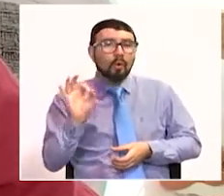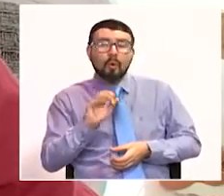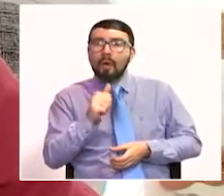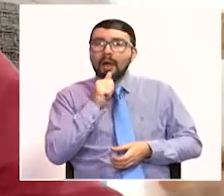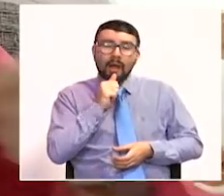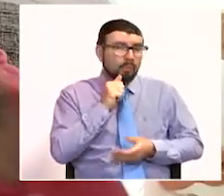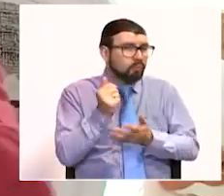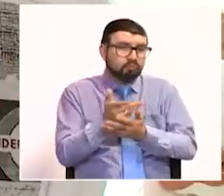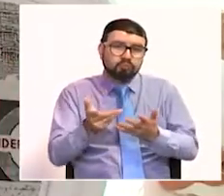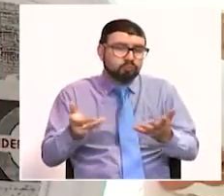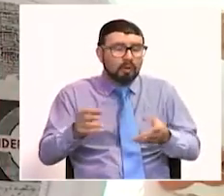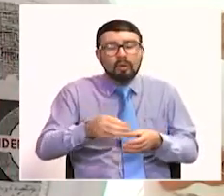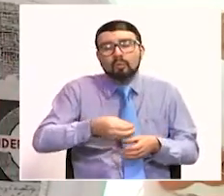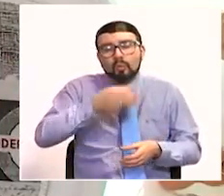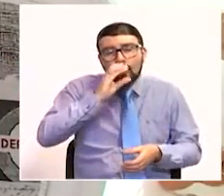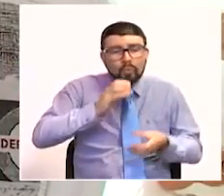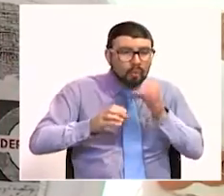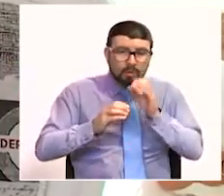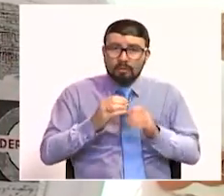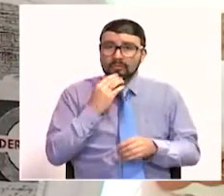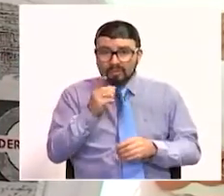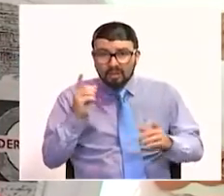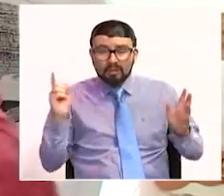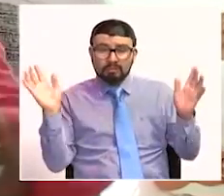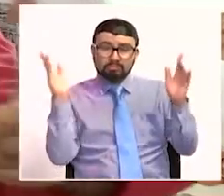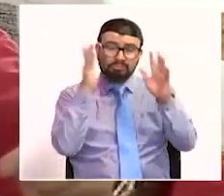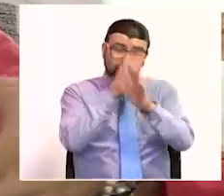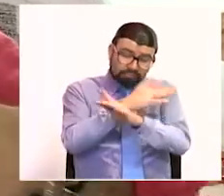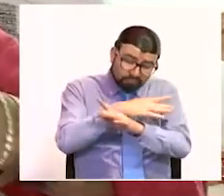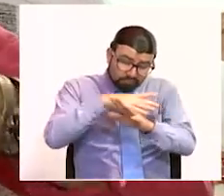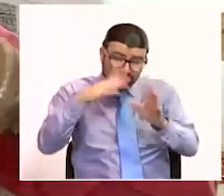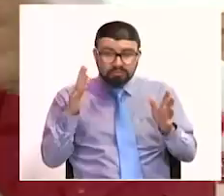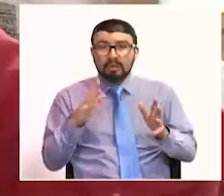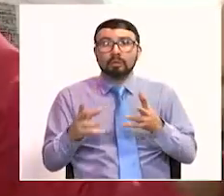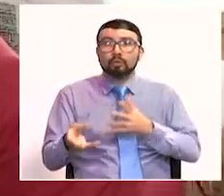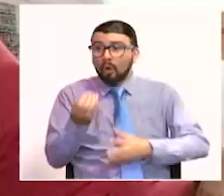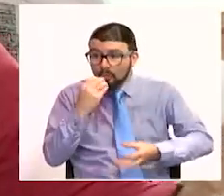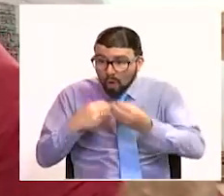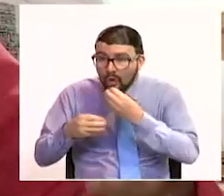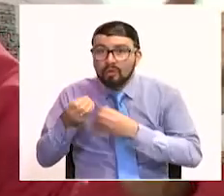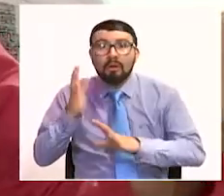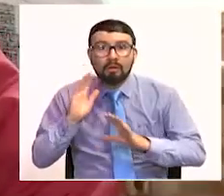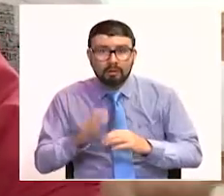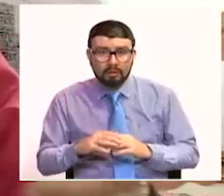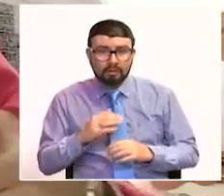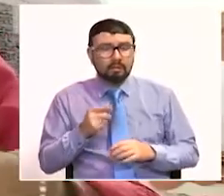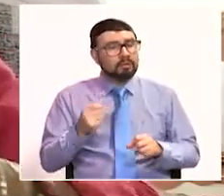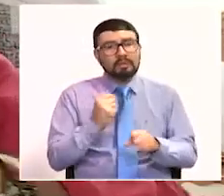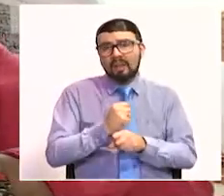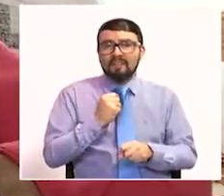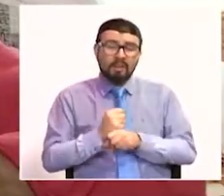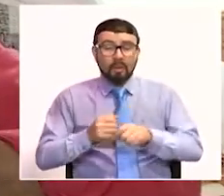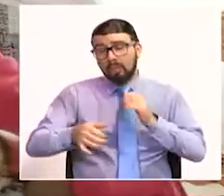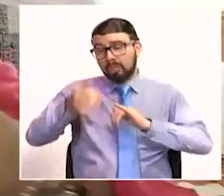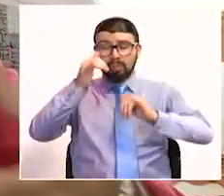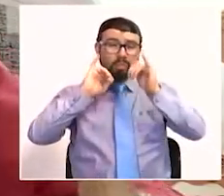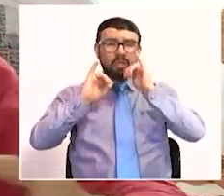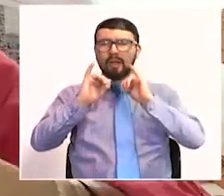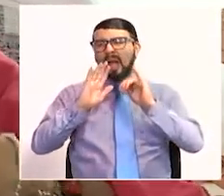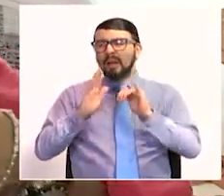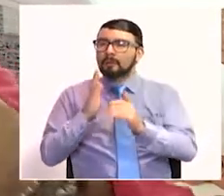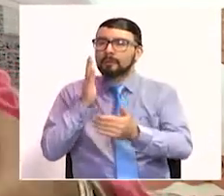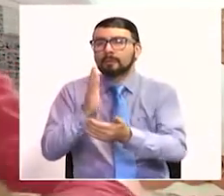si ustedes, tras el trasnocho, le están dando una comida, entonces termino de trabajar o de parrandear, entonces voy y me como